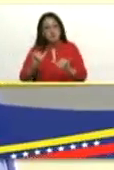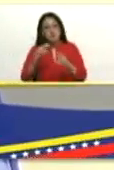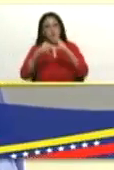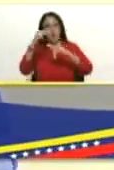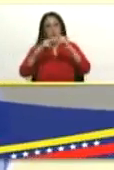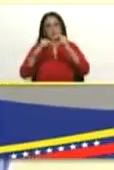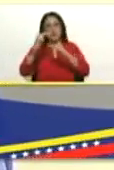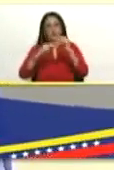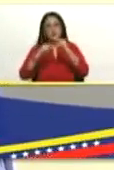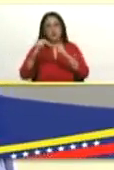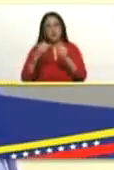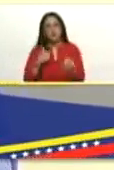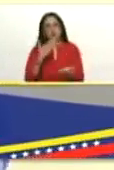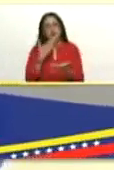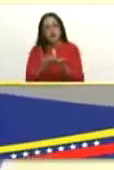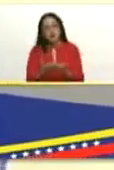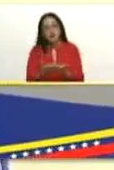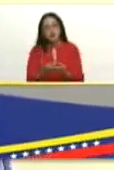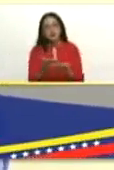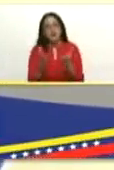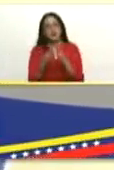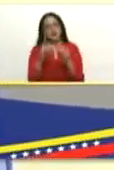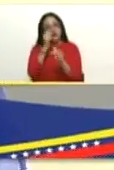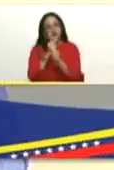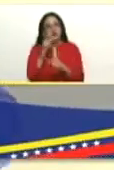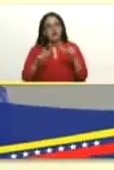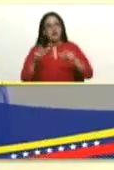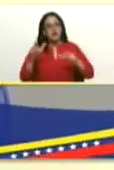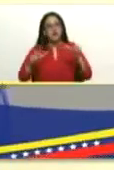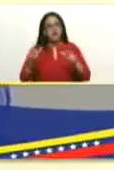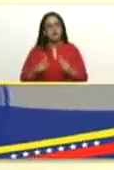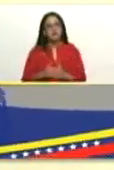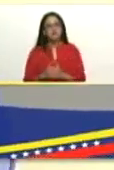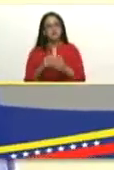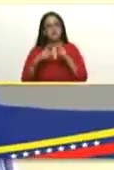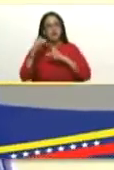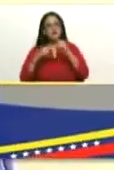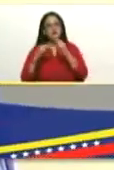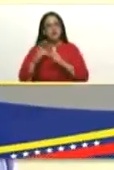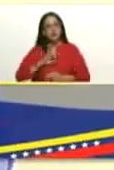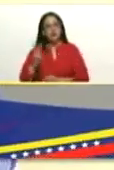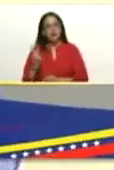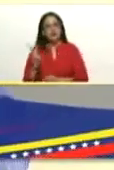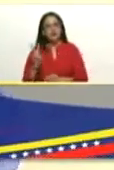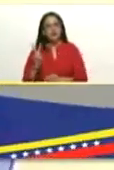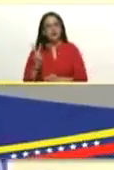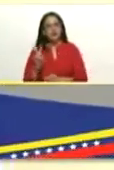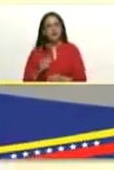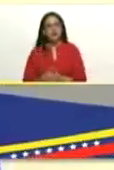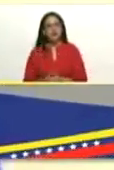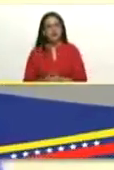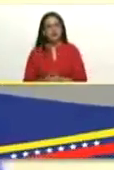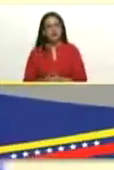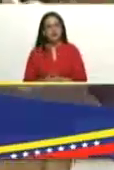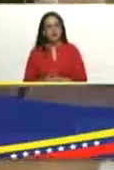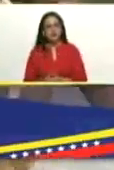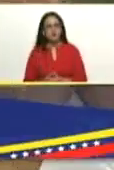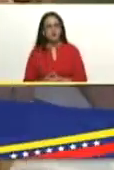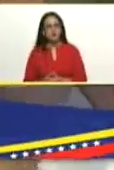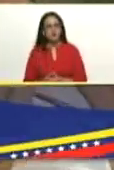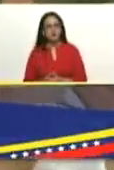construcción. Quiero agradecer a todos los trabajadores y trabajadoras de la construcción de Venezuela por su esfuerzo